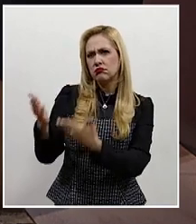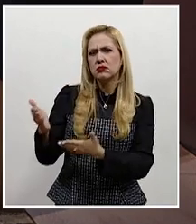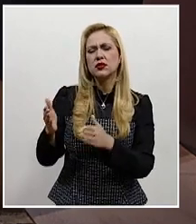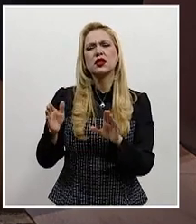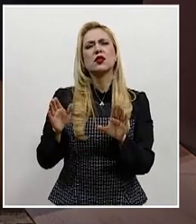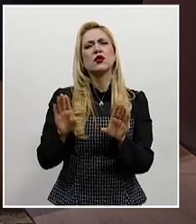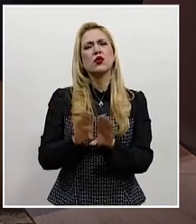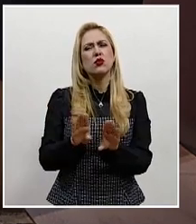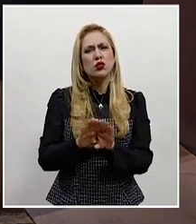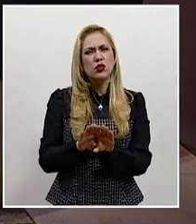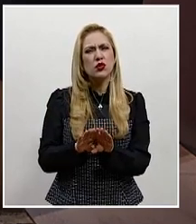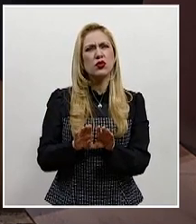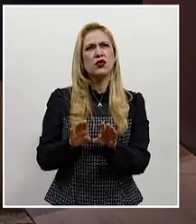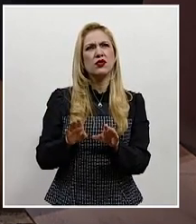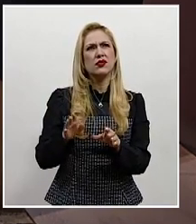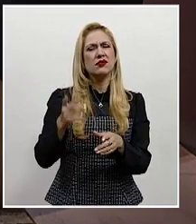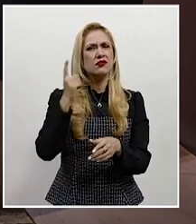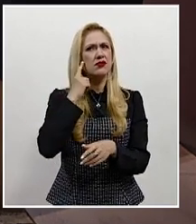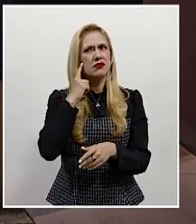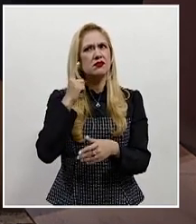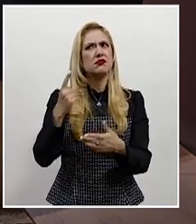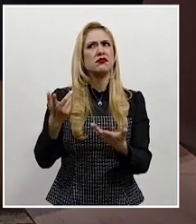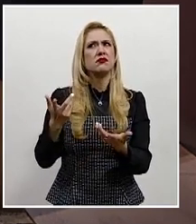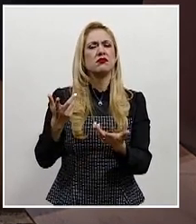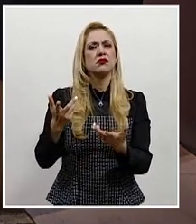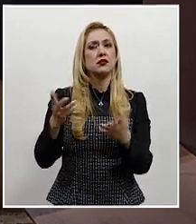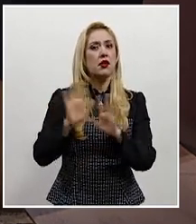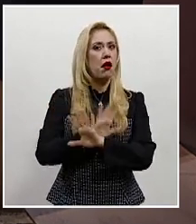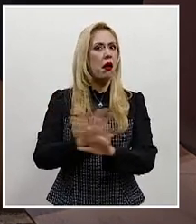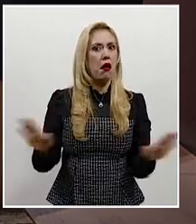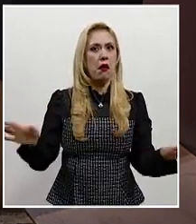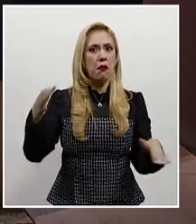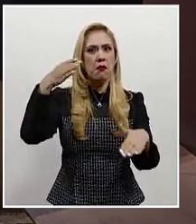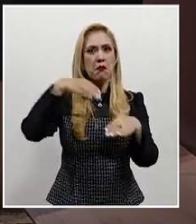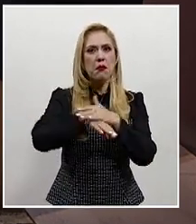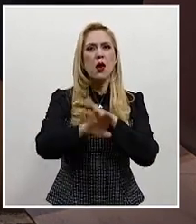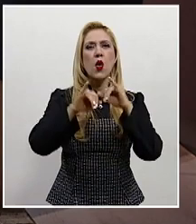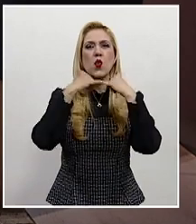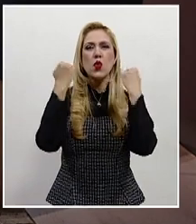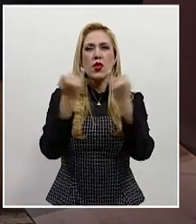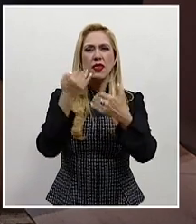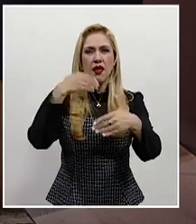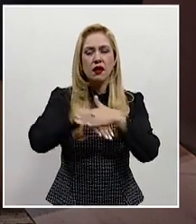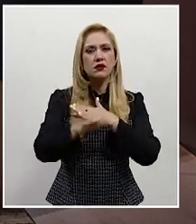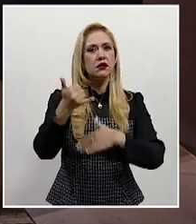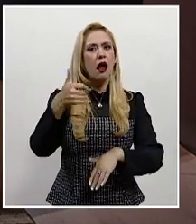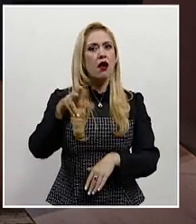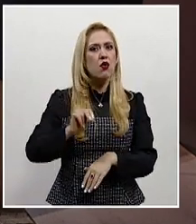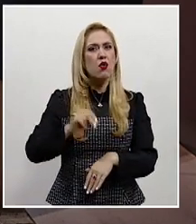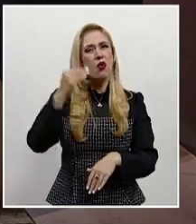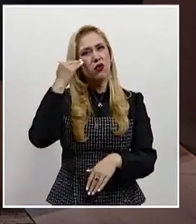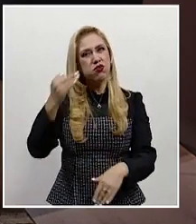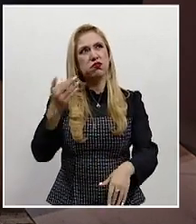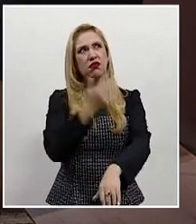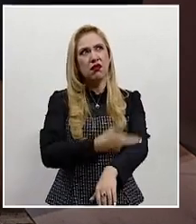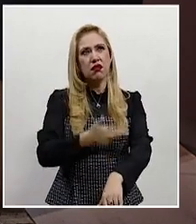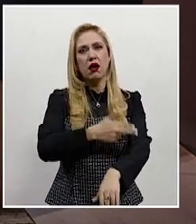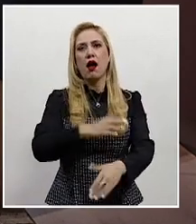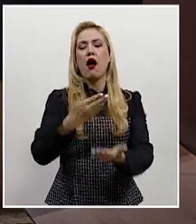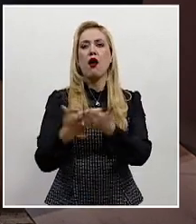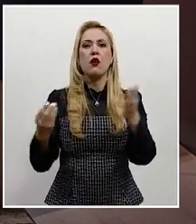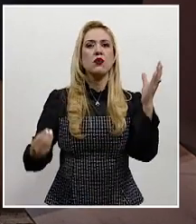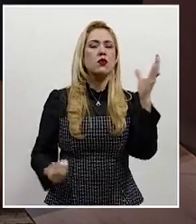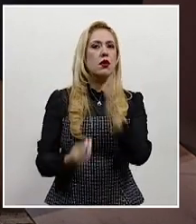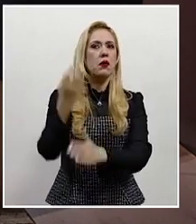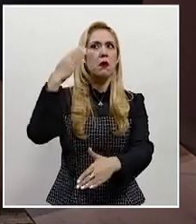ejes fundamentales. Hemos escuchado desaparecieron las juntas de conciliación, los asuntos ya se resuelven más rápido. ¿Qué es lo que está pasando? Pues